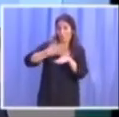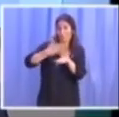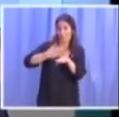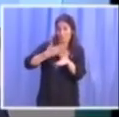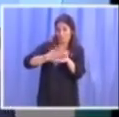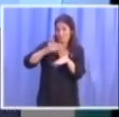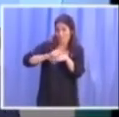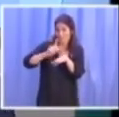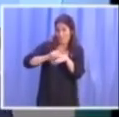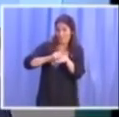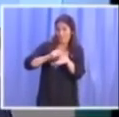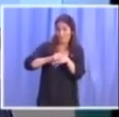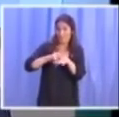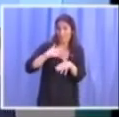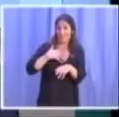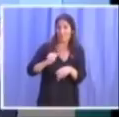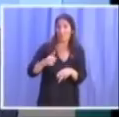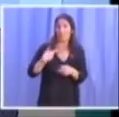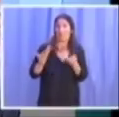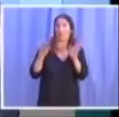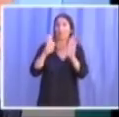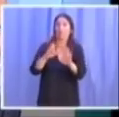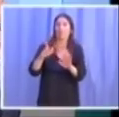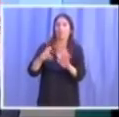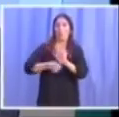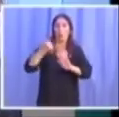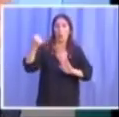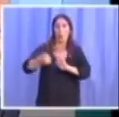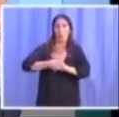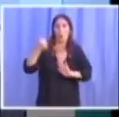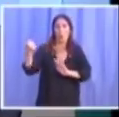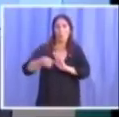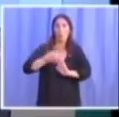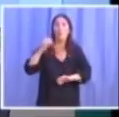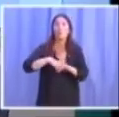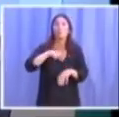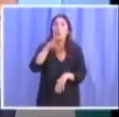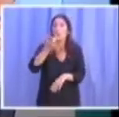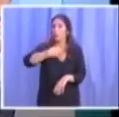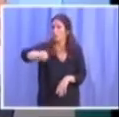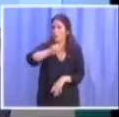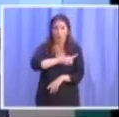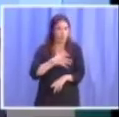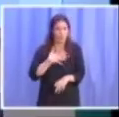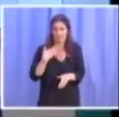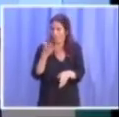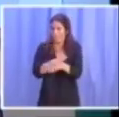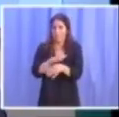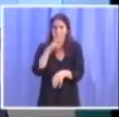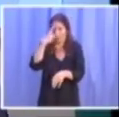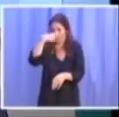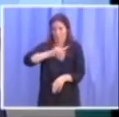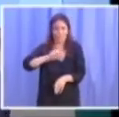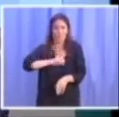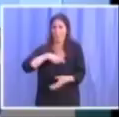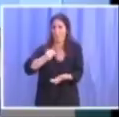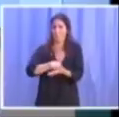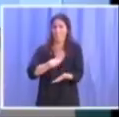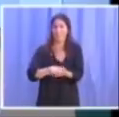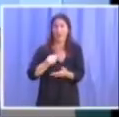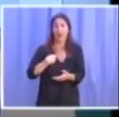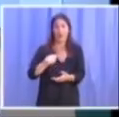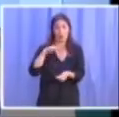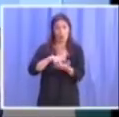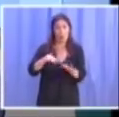a licitación se quedan desiertos porque nadie quiere ir a licitarlos porque nadie les paga? ¿Qué va a hacer el Partido Popular?